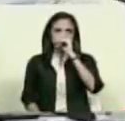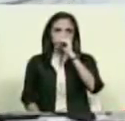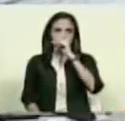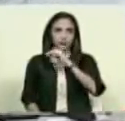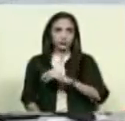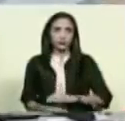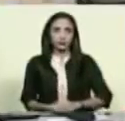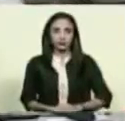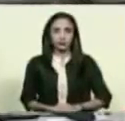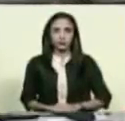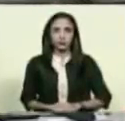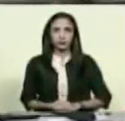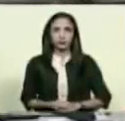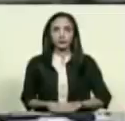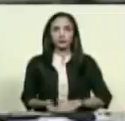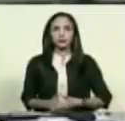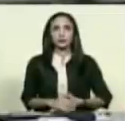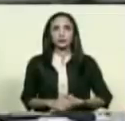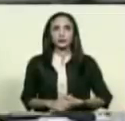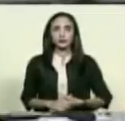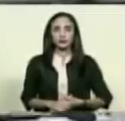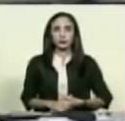¿De qué planeta venía Superman?